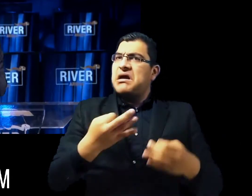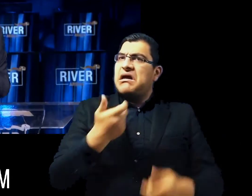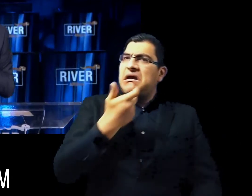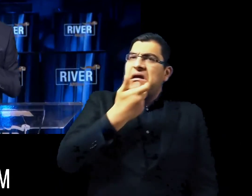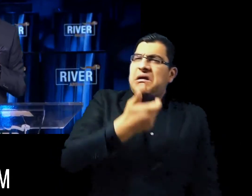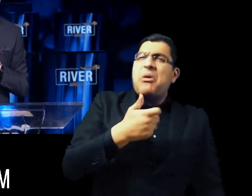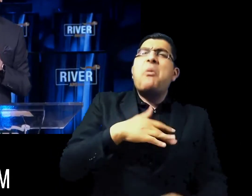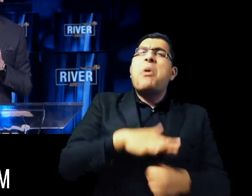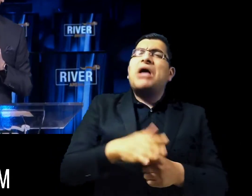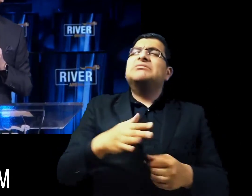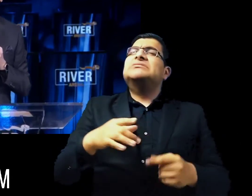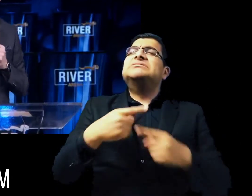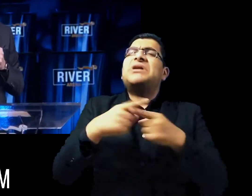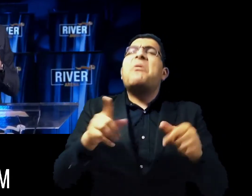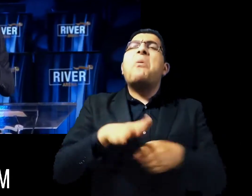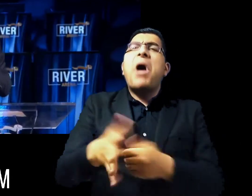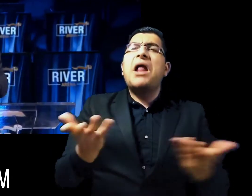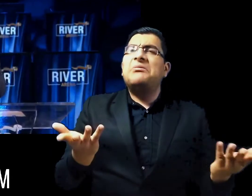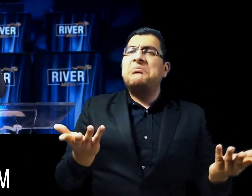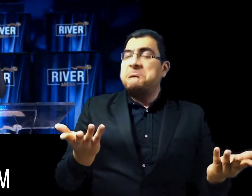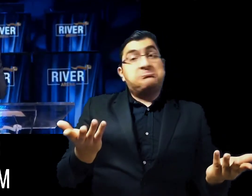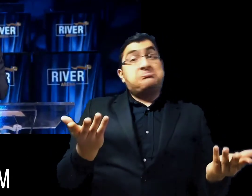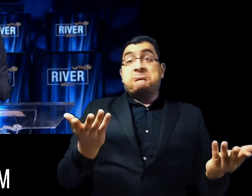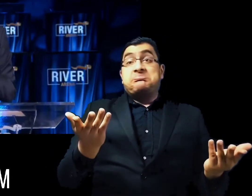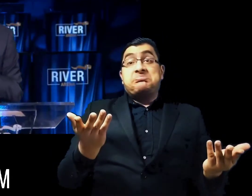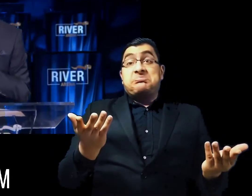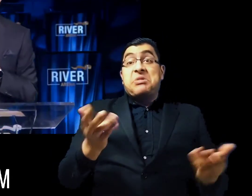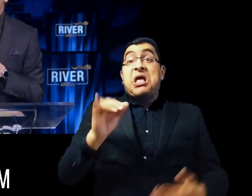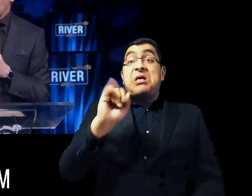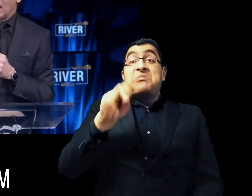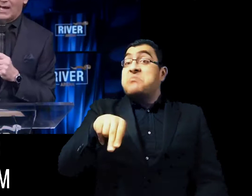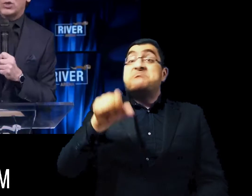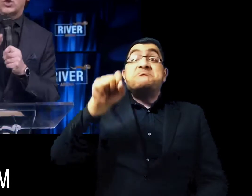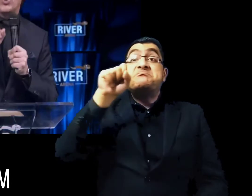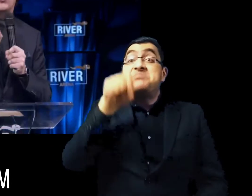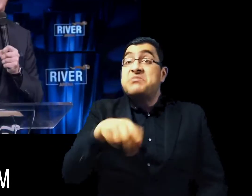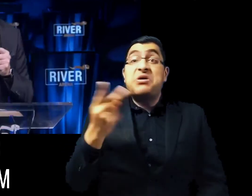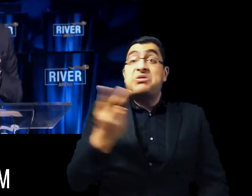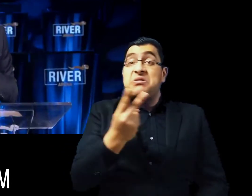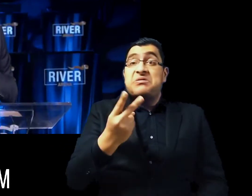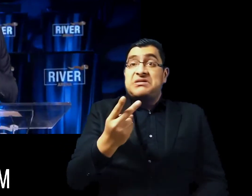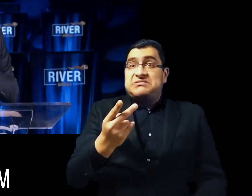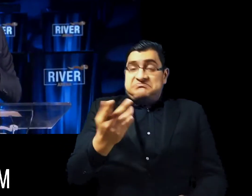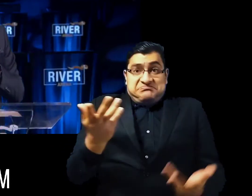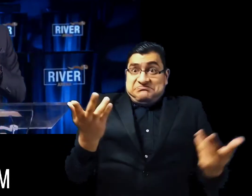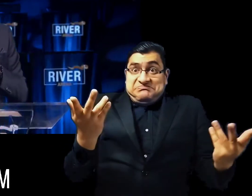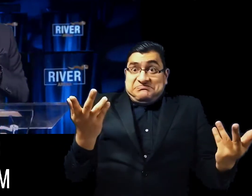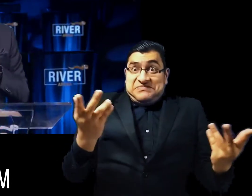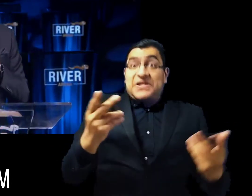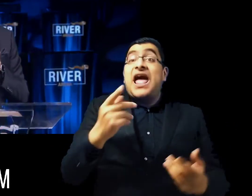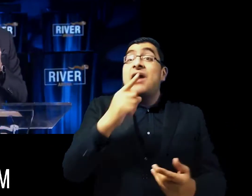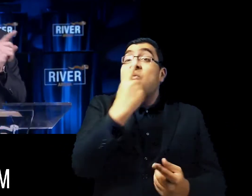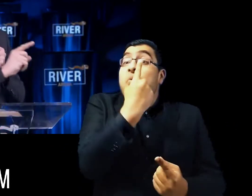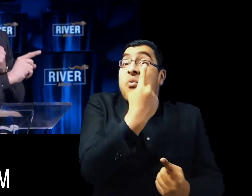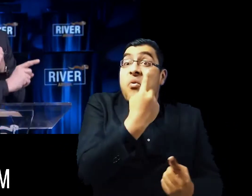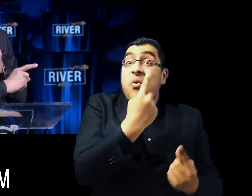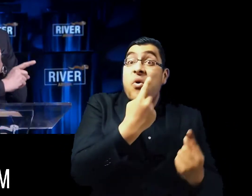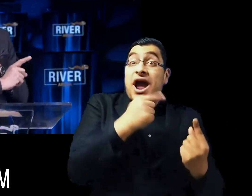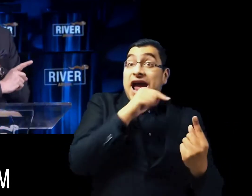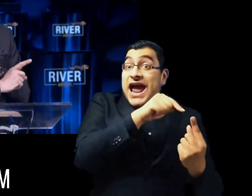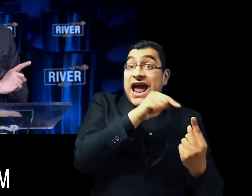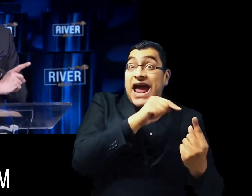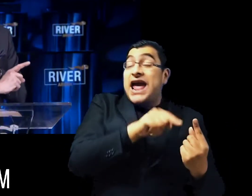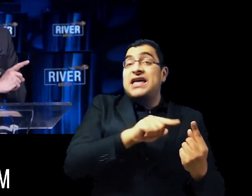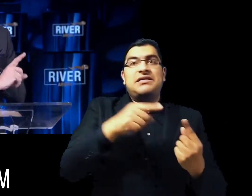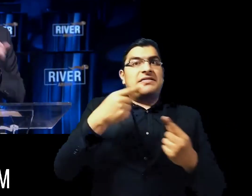¿Dinero? Simón la ventaja en las tres. Hay solo un área en la que la mujer le hace morder el polvo